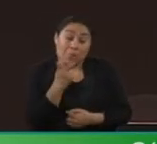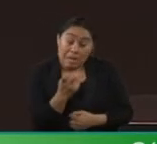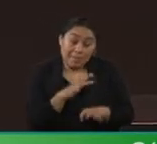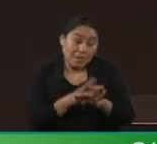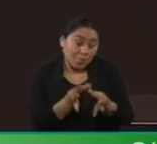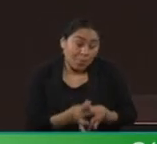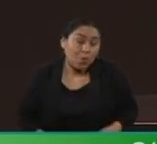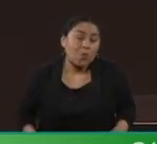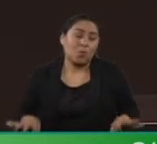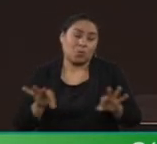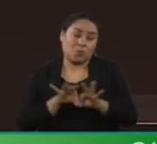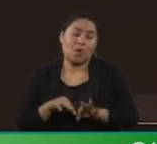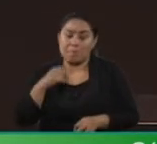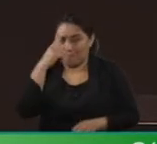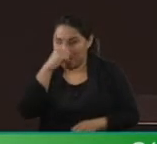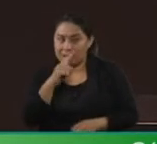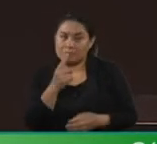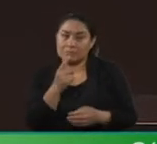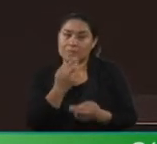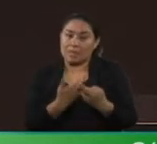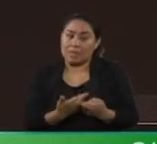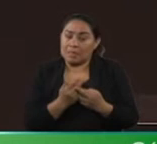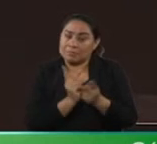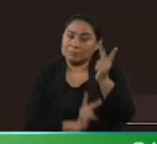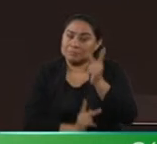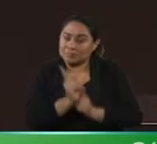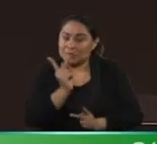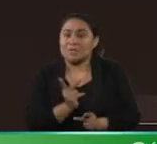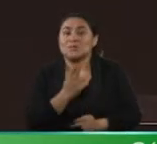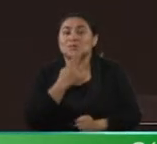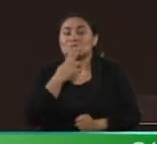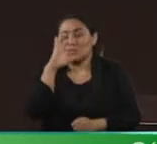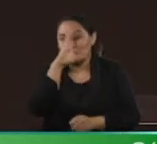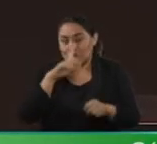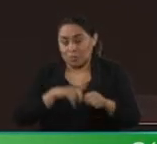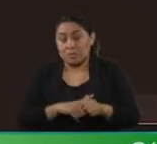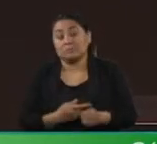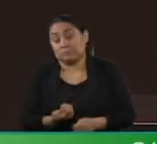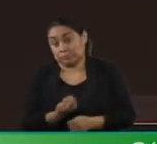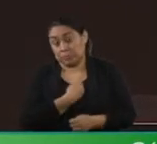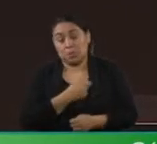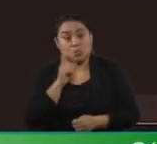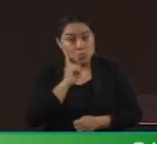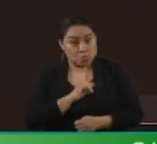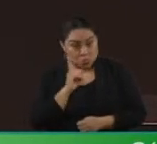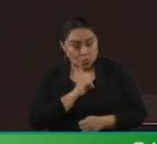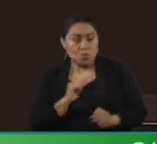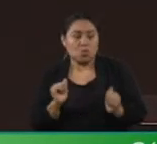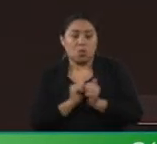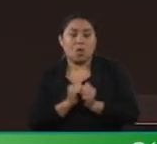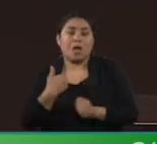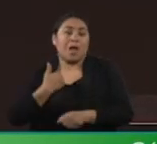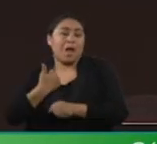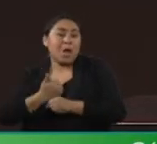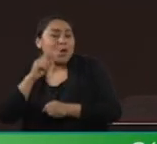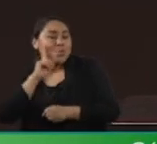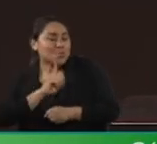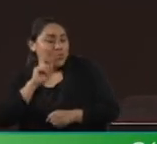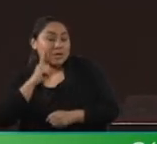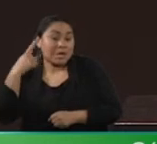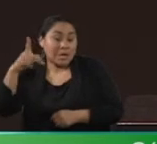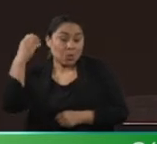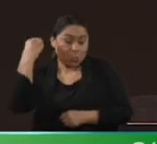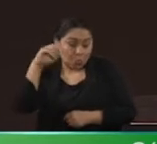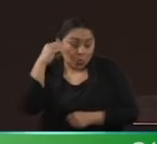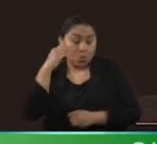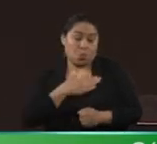vitales para nuestra soberanía alimentaria y nuestra riqueza cultural. Como mujer y a nombre de mis abuelas y paisanas oaxaqueñas,